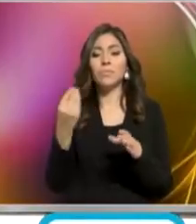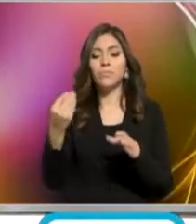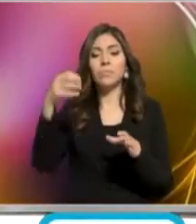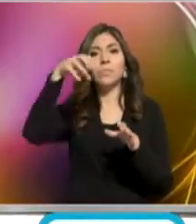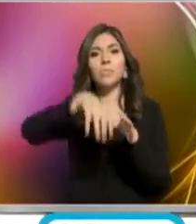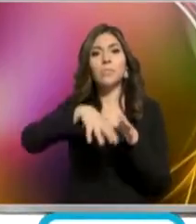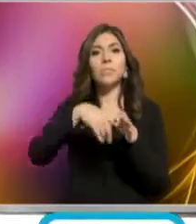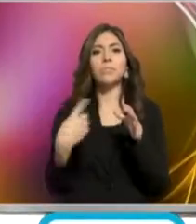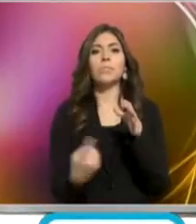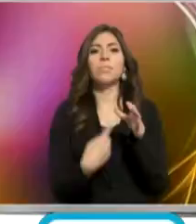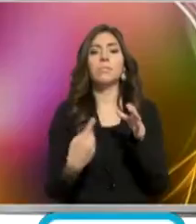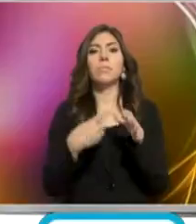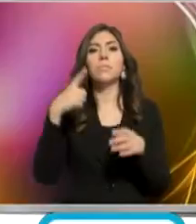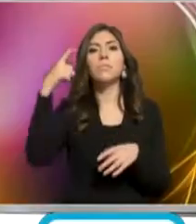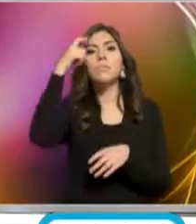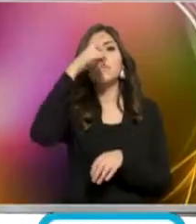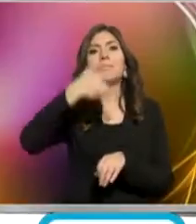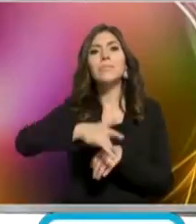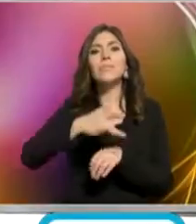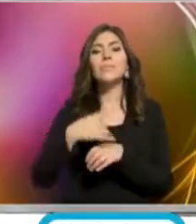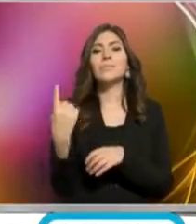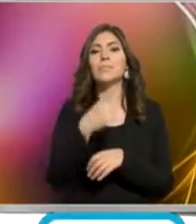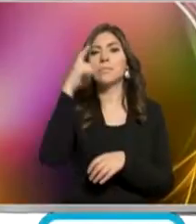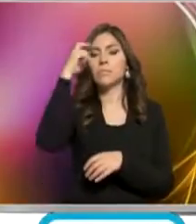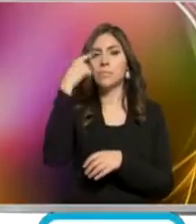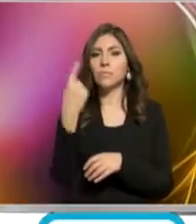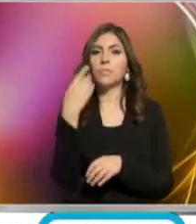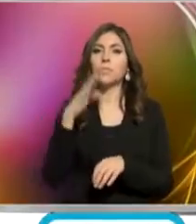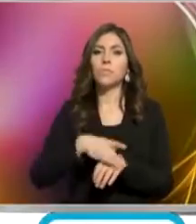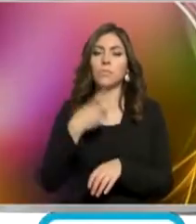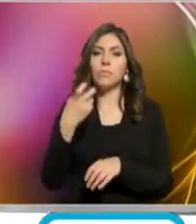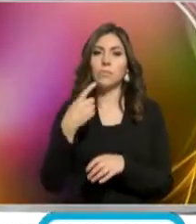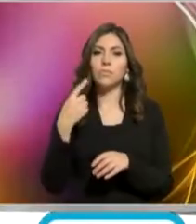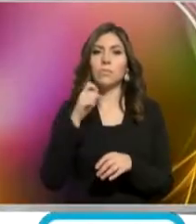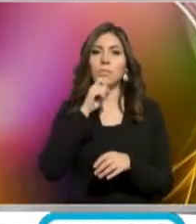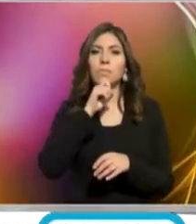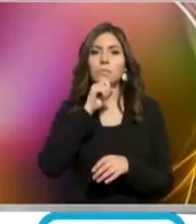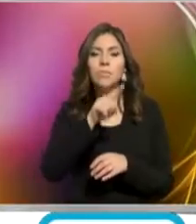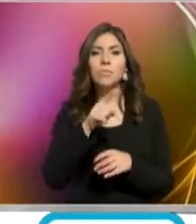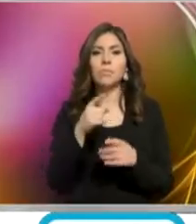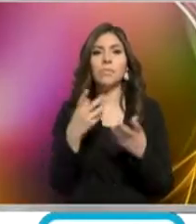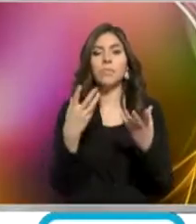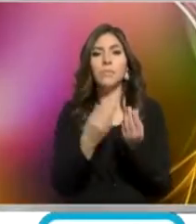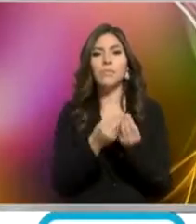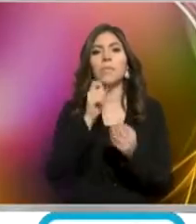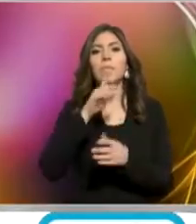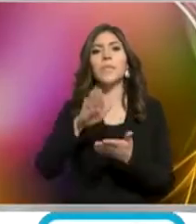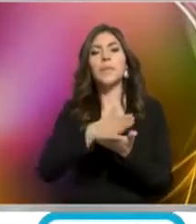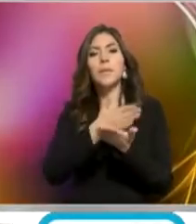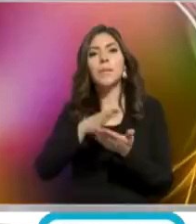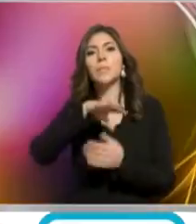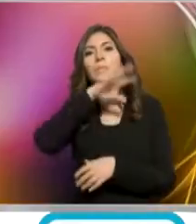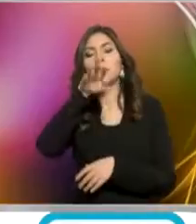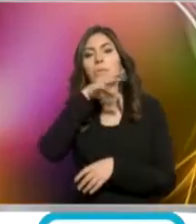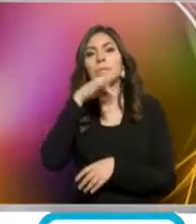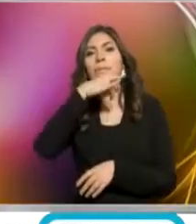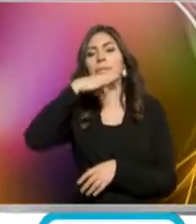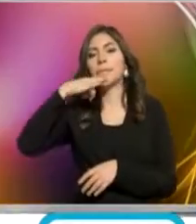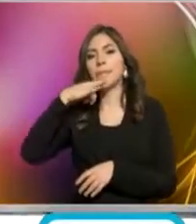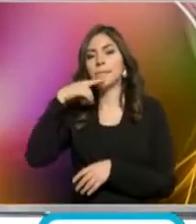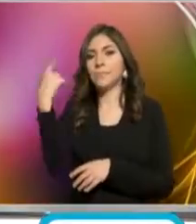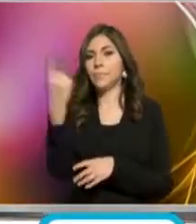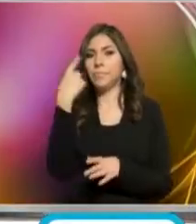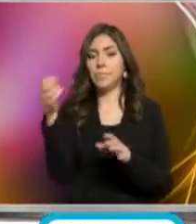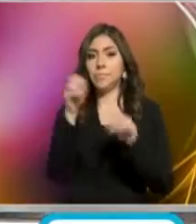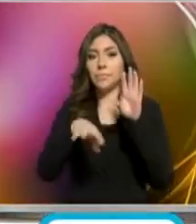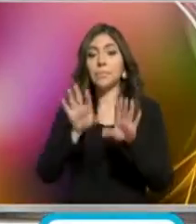el queso, es súper difícil de batirlo todo muy bien. Se nos pesa muchísimo. Entonces ponen los ingredientes que son suaves, la crema, la cebolla y los chiles, en la licuadora.